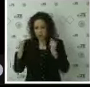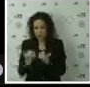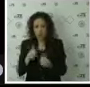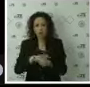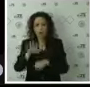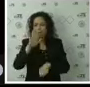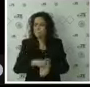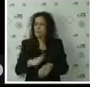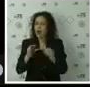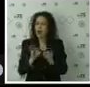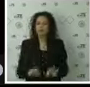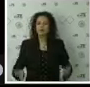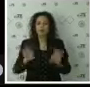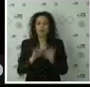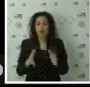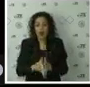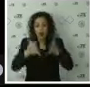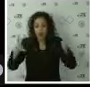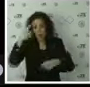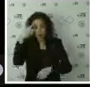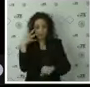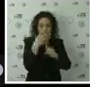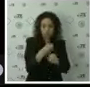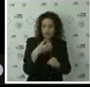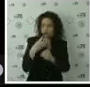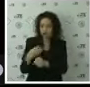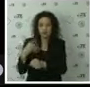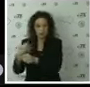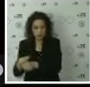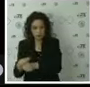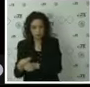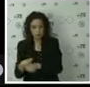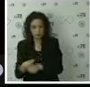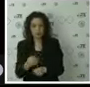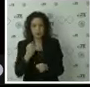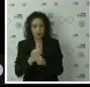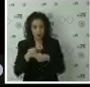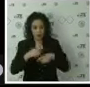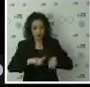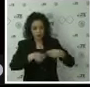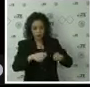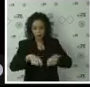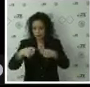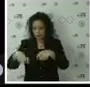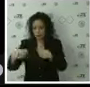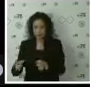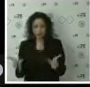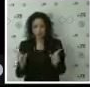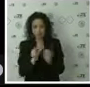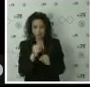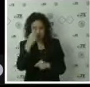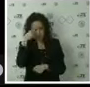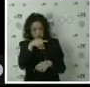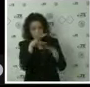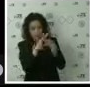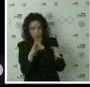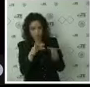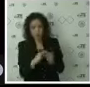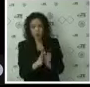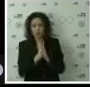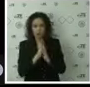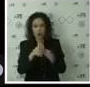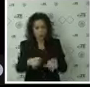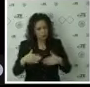grande. Yo les invito en estos minutos que les voy a ceder en lo individual a que lo hagan y se sientan en absoluta confianza